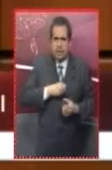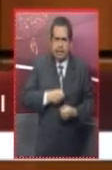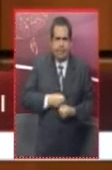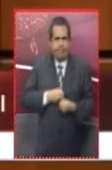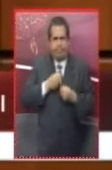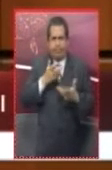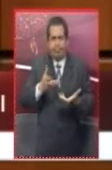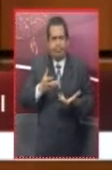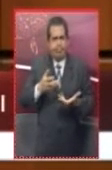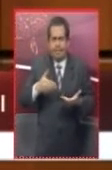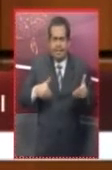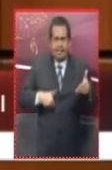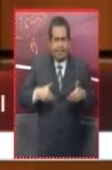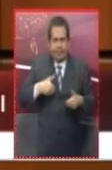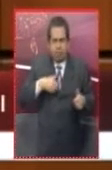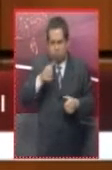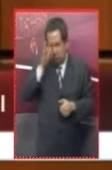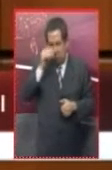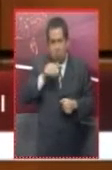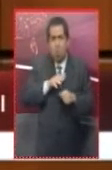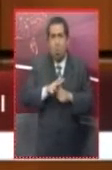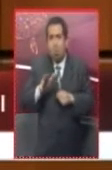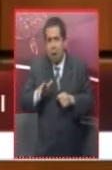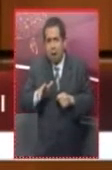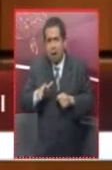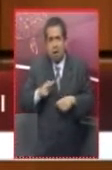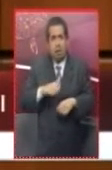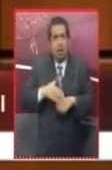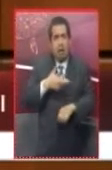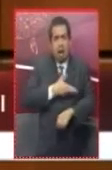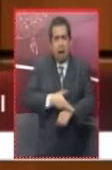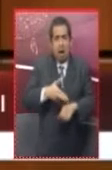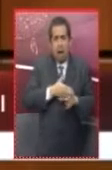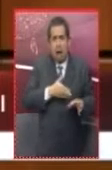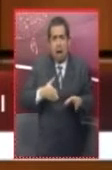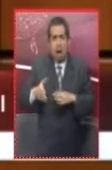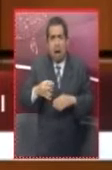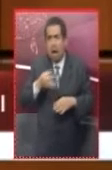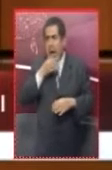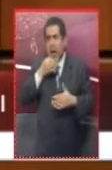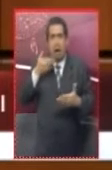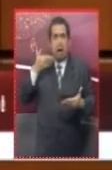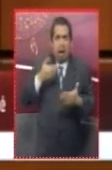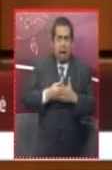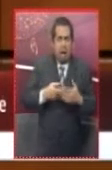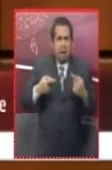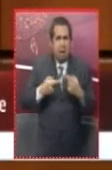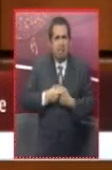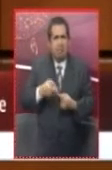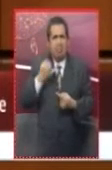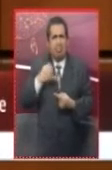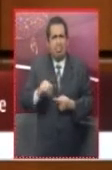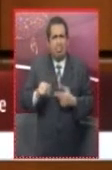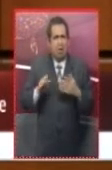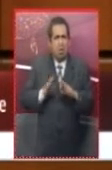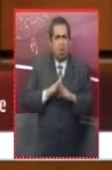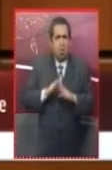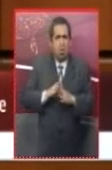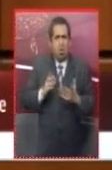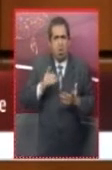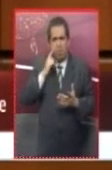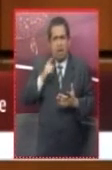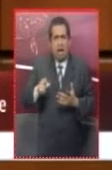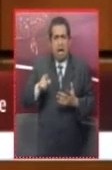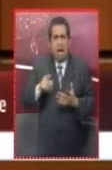nuestra inconformidad por el procedimiento atropellado e incongruente seguido para